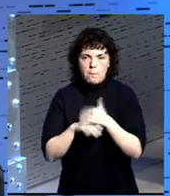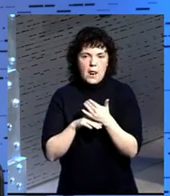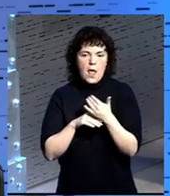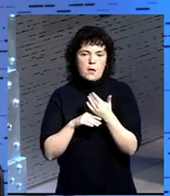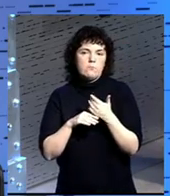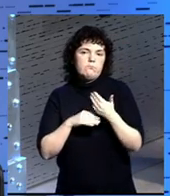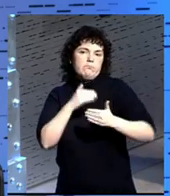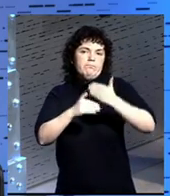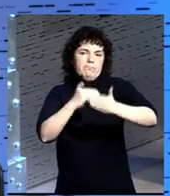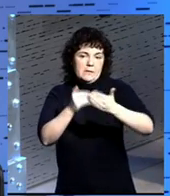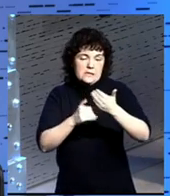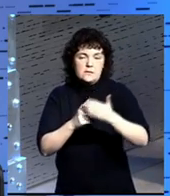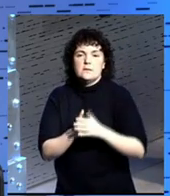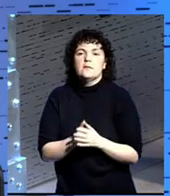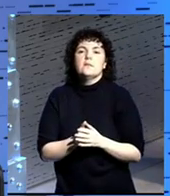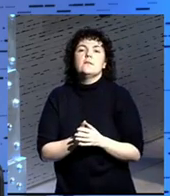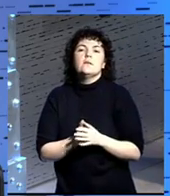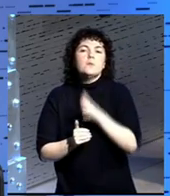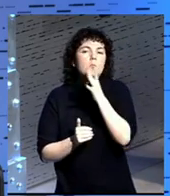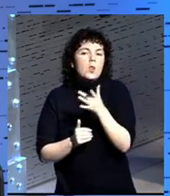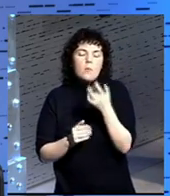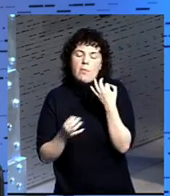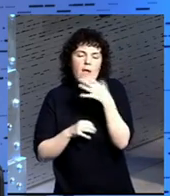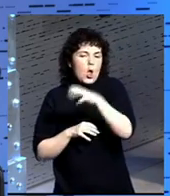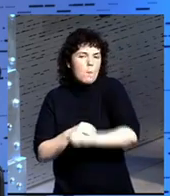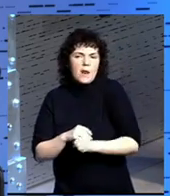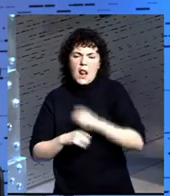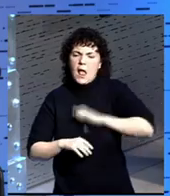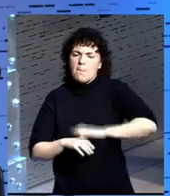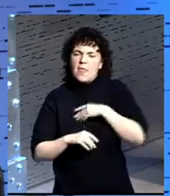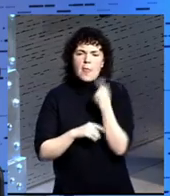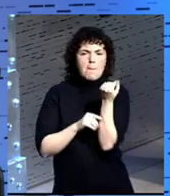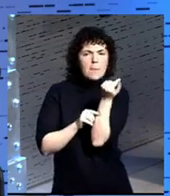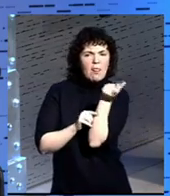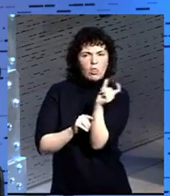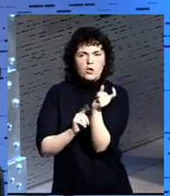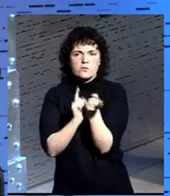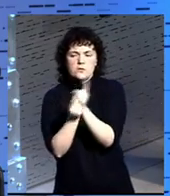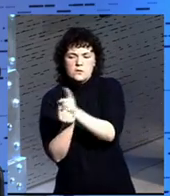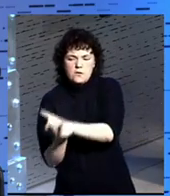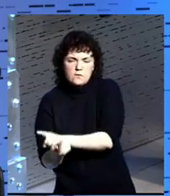ese proceso, porque hay que comprar una capacidad que es transformar precios